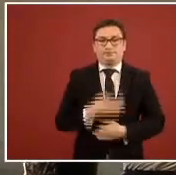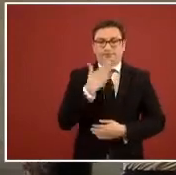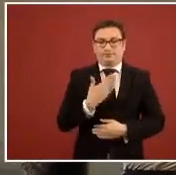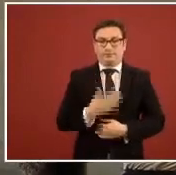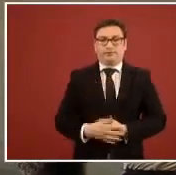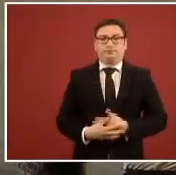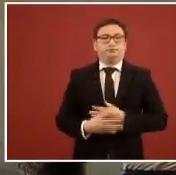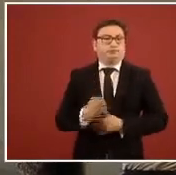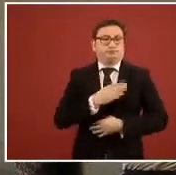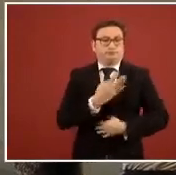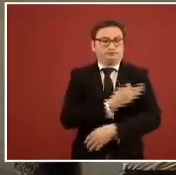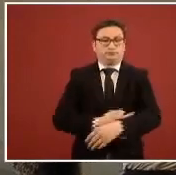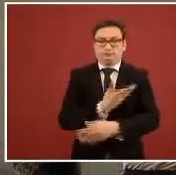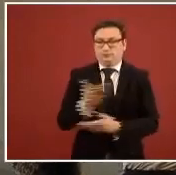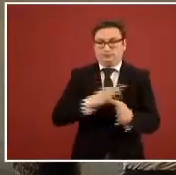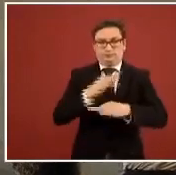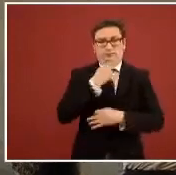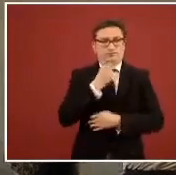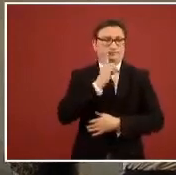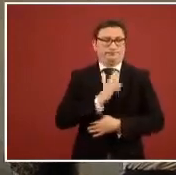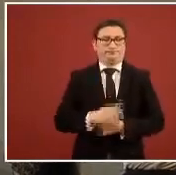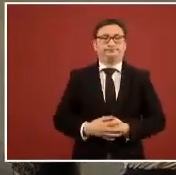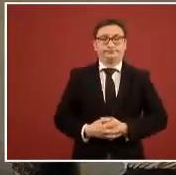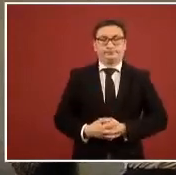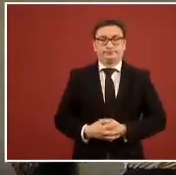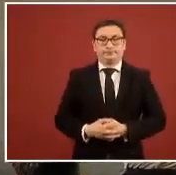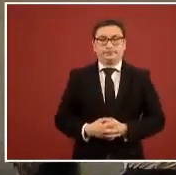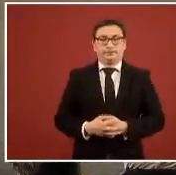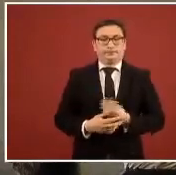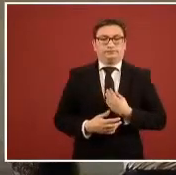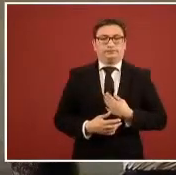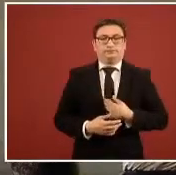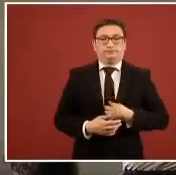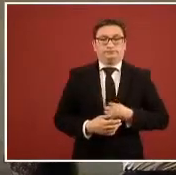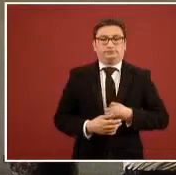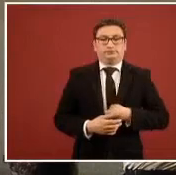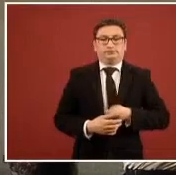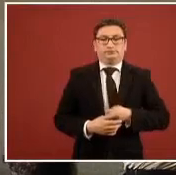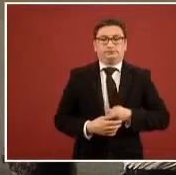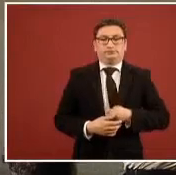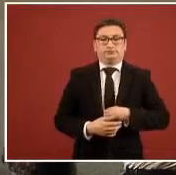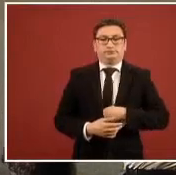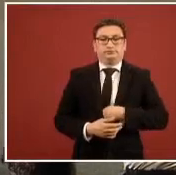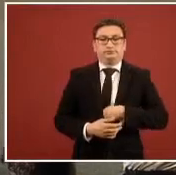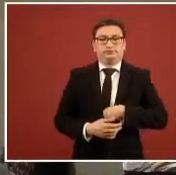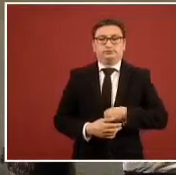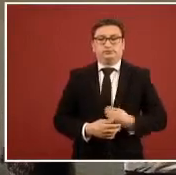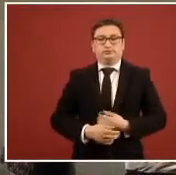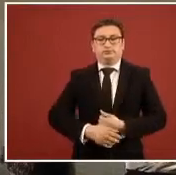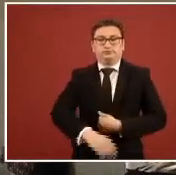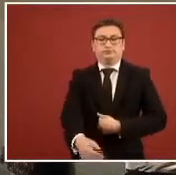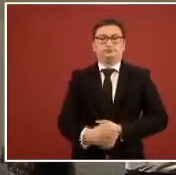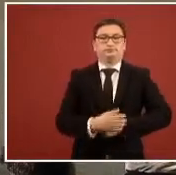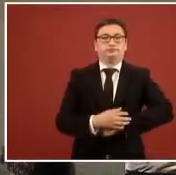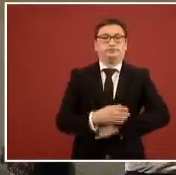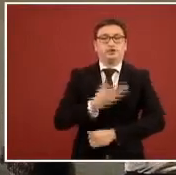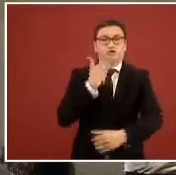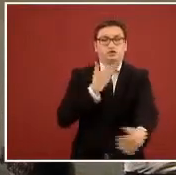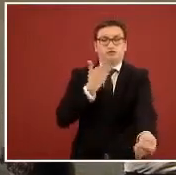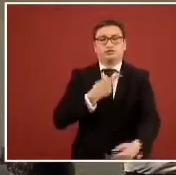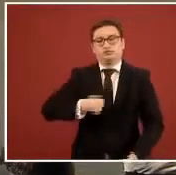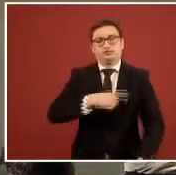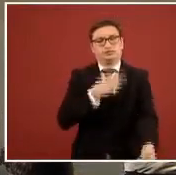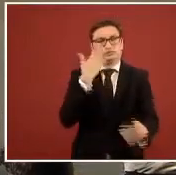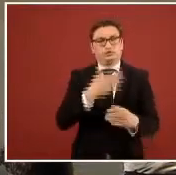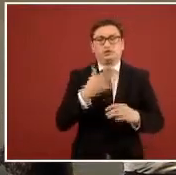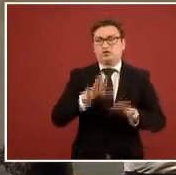buenas tardes con todas y todos. Como es ya costumbre, iniciamos con un vistazo a